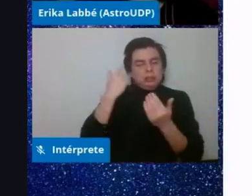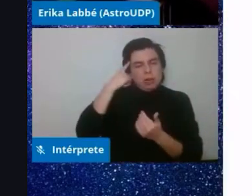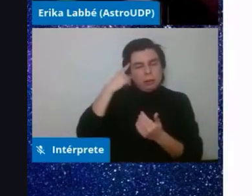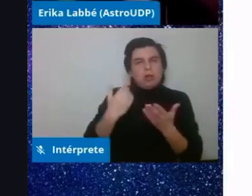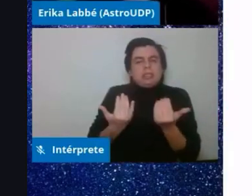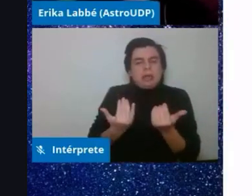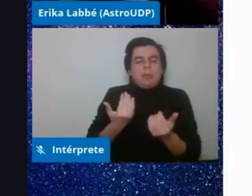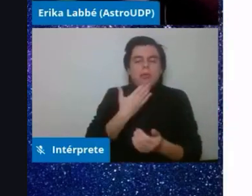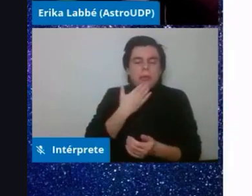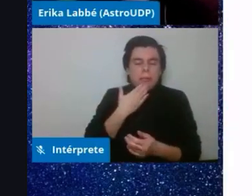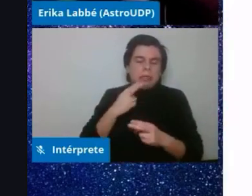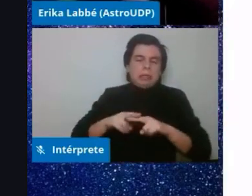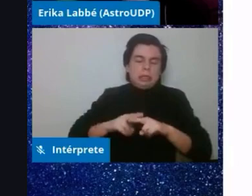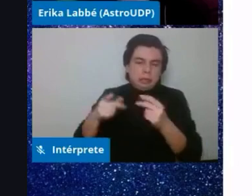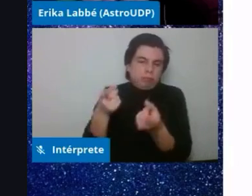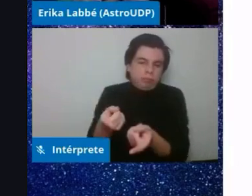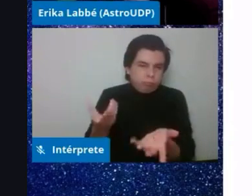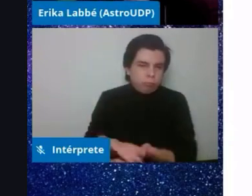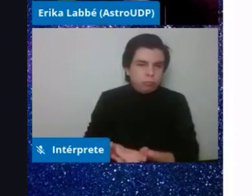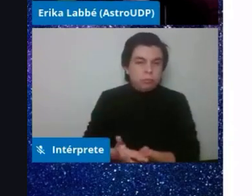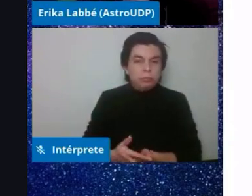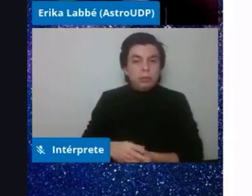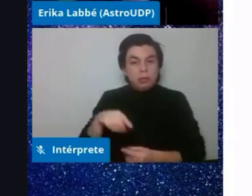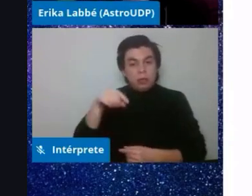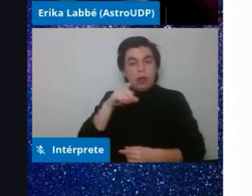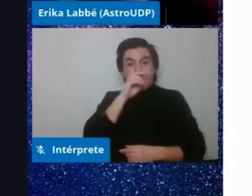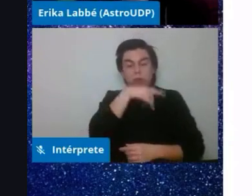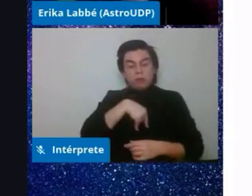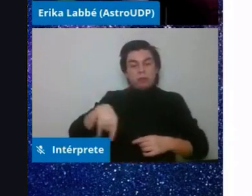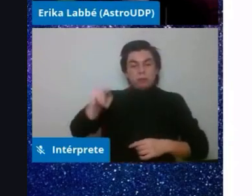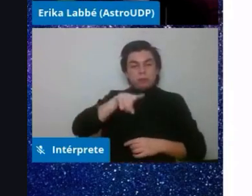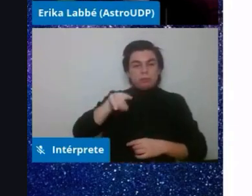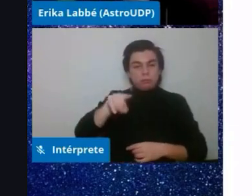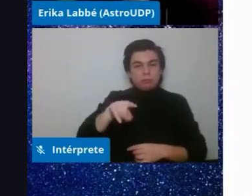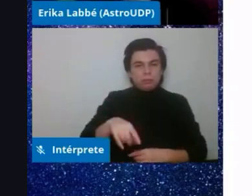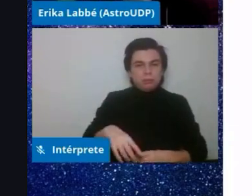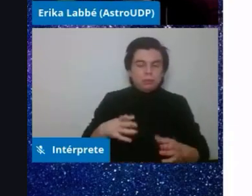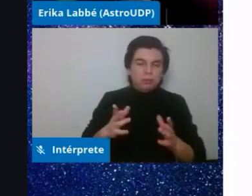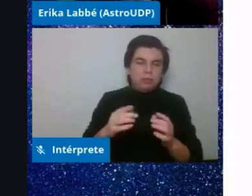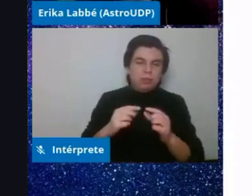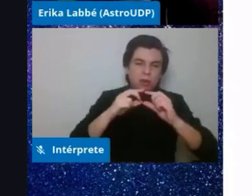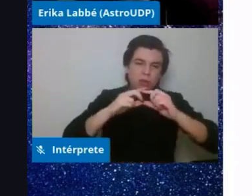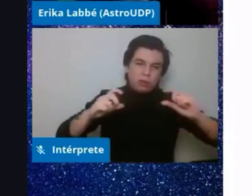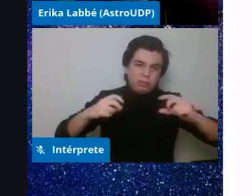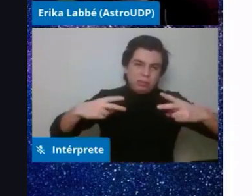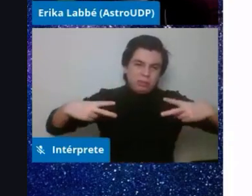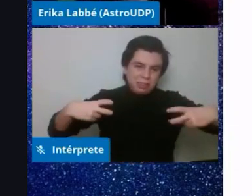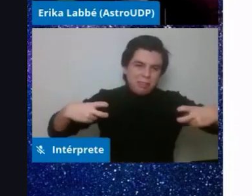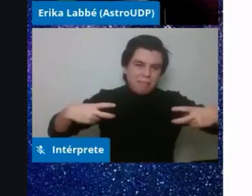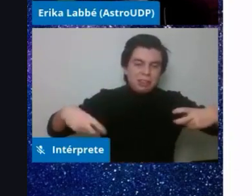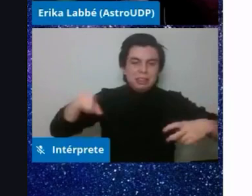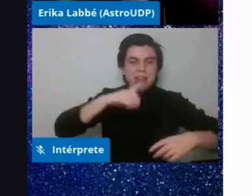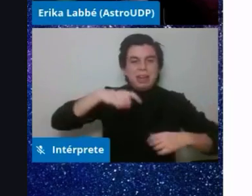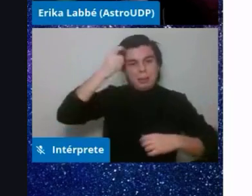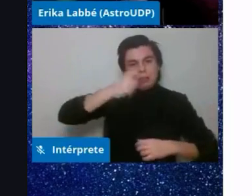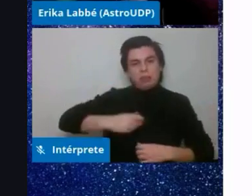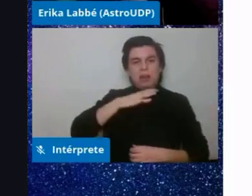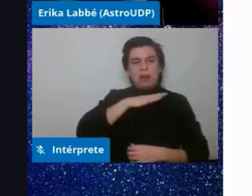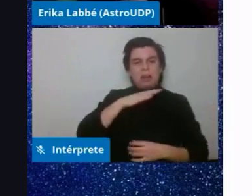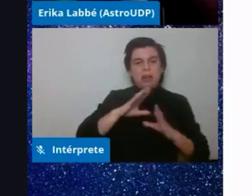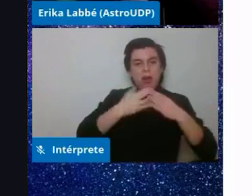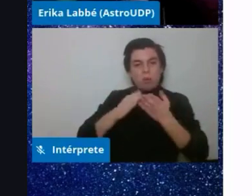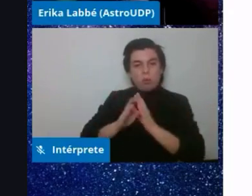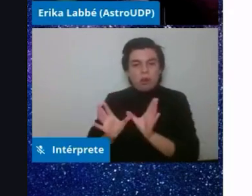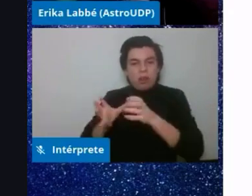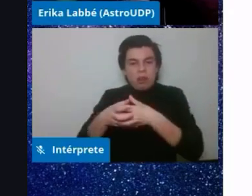Y bueno, lo último de esta parte que les quiero mencionar es una frase que es un lema en realidad que utilizan las comunidades de